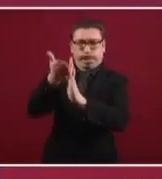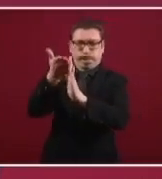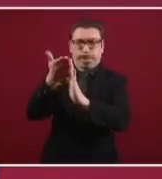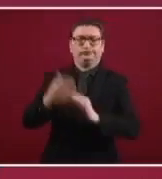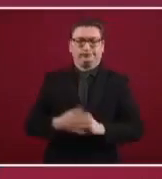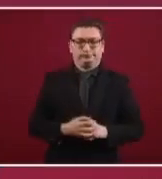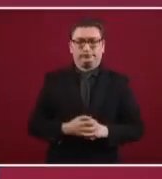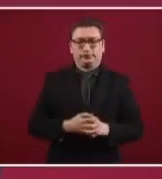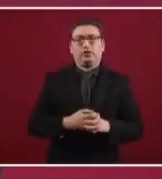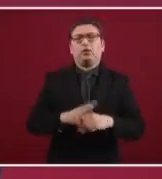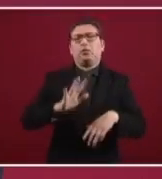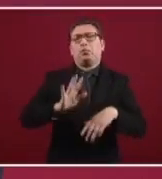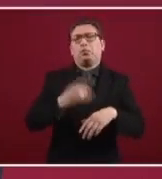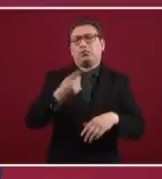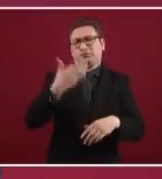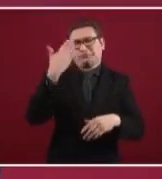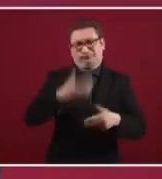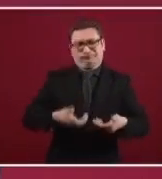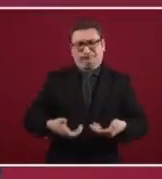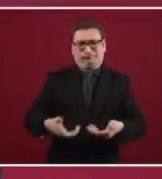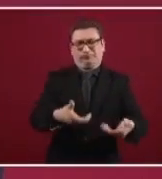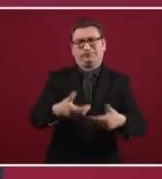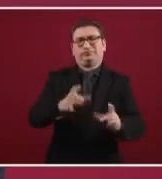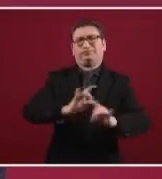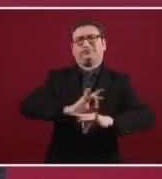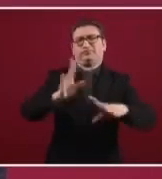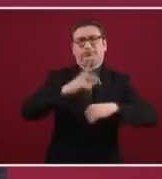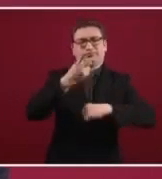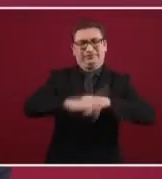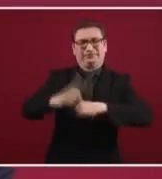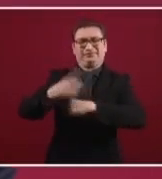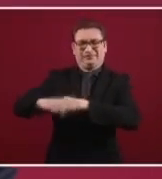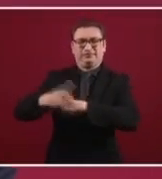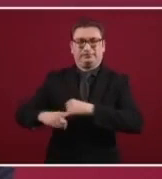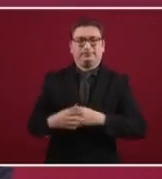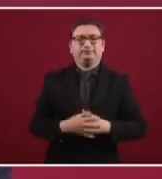por los daños causados